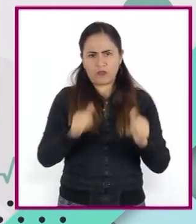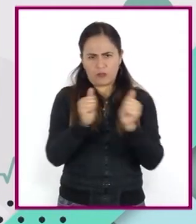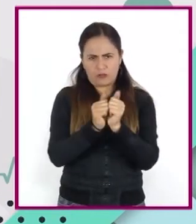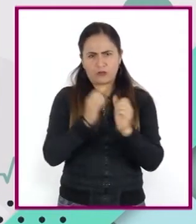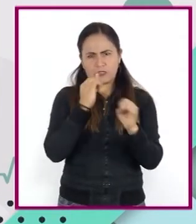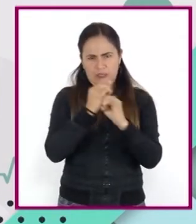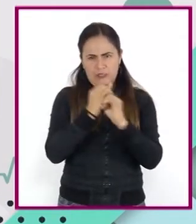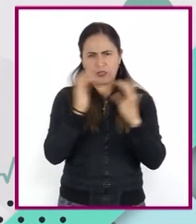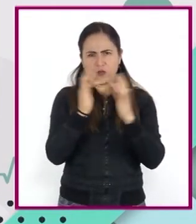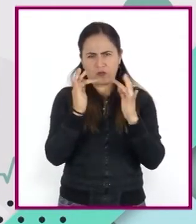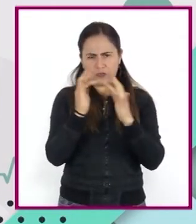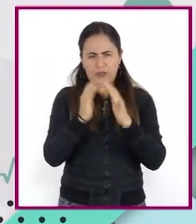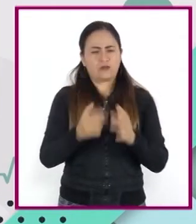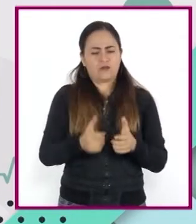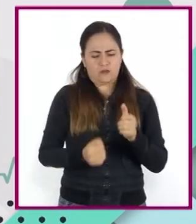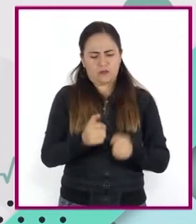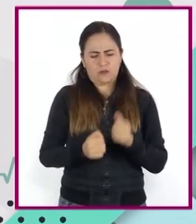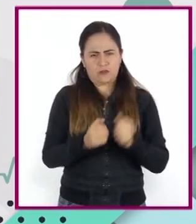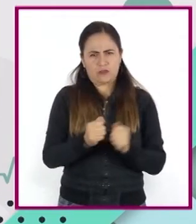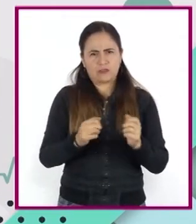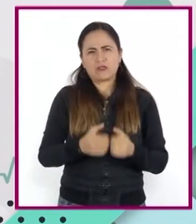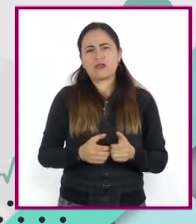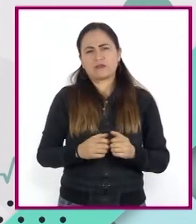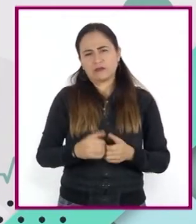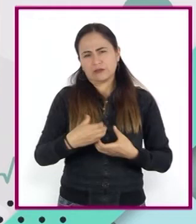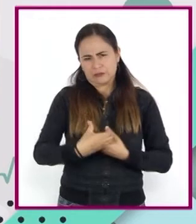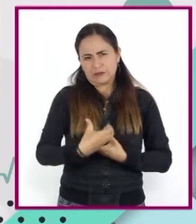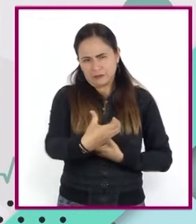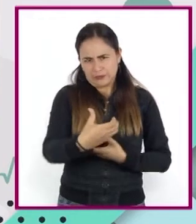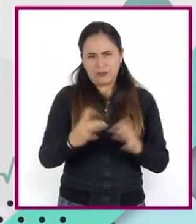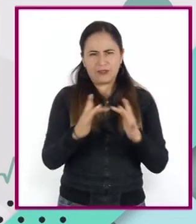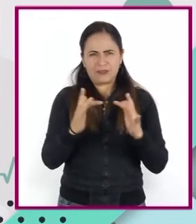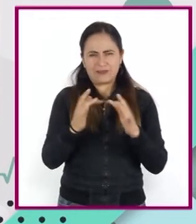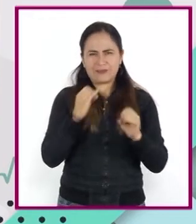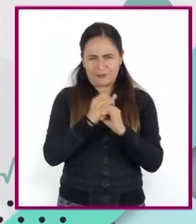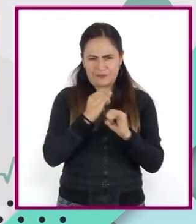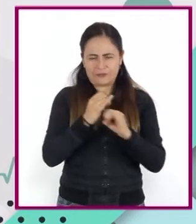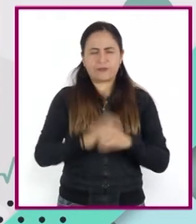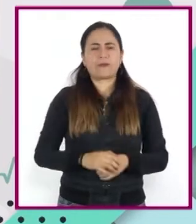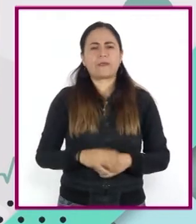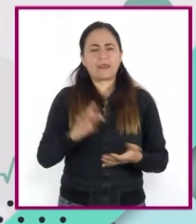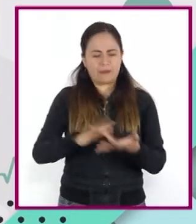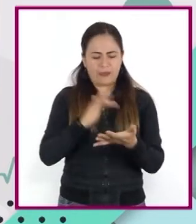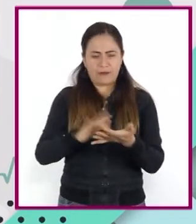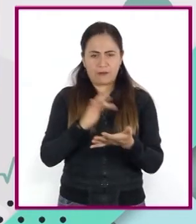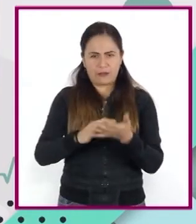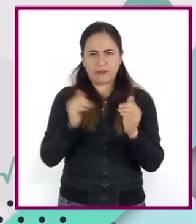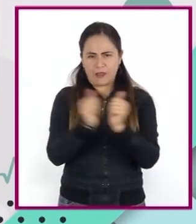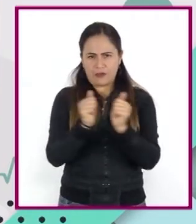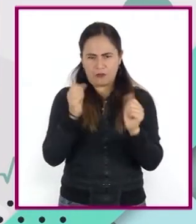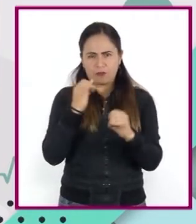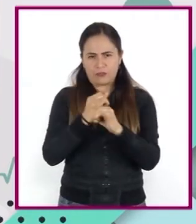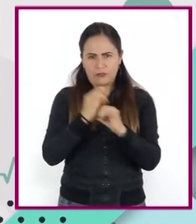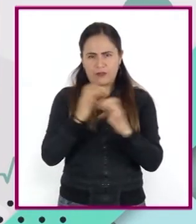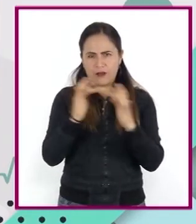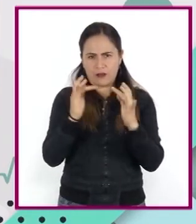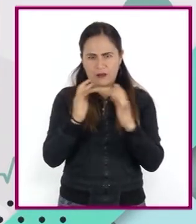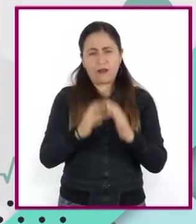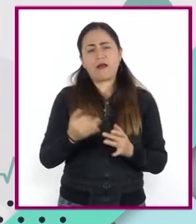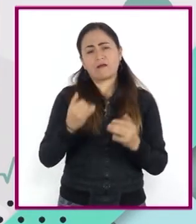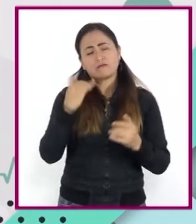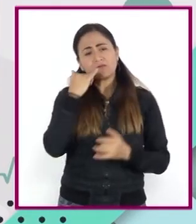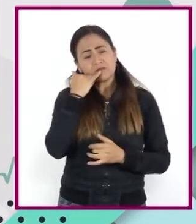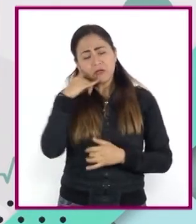internet, celular con acceso a internet, tableta con acceso a internet, teléfono fijo de